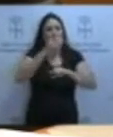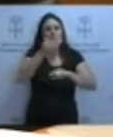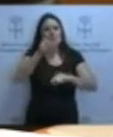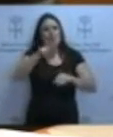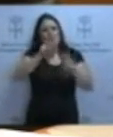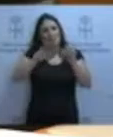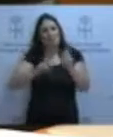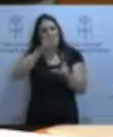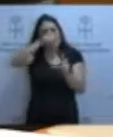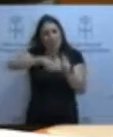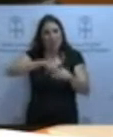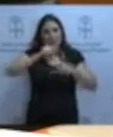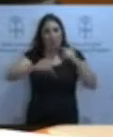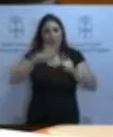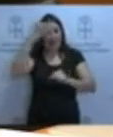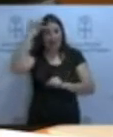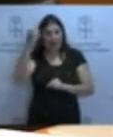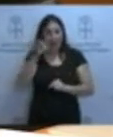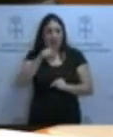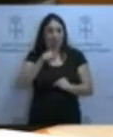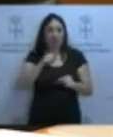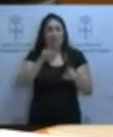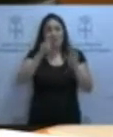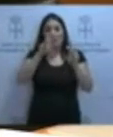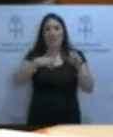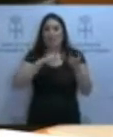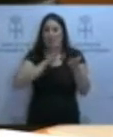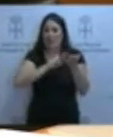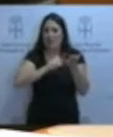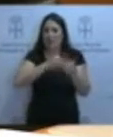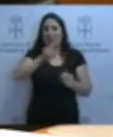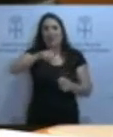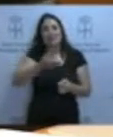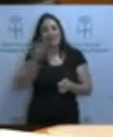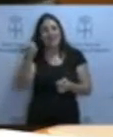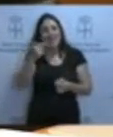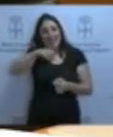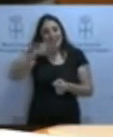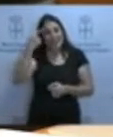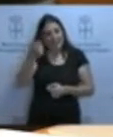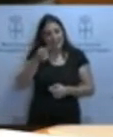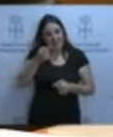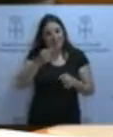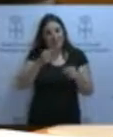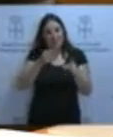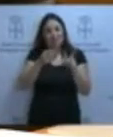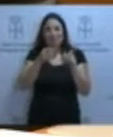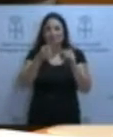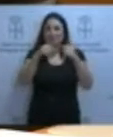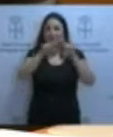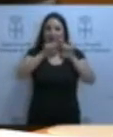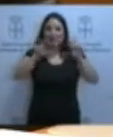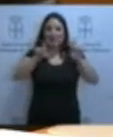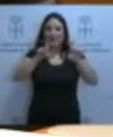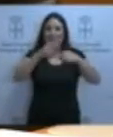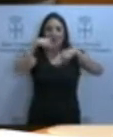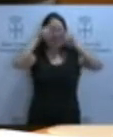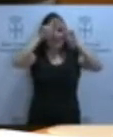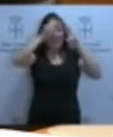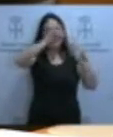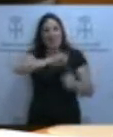medio de la amnistía fiscal de Montoro. Hoy mismo sabemos que los hermanos Ballard, accionistas de los laboratorios Almiral, segundo grupo de hospitales privados